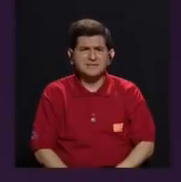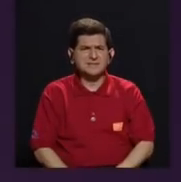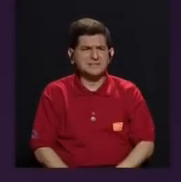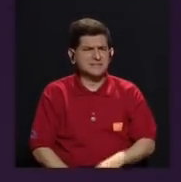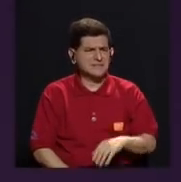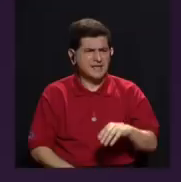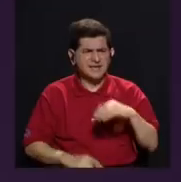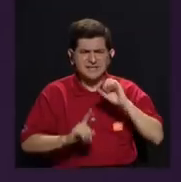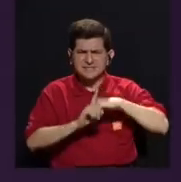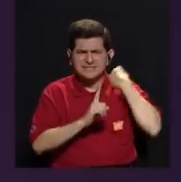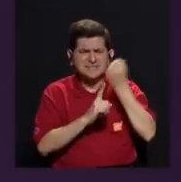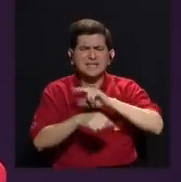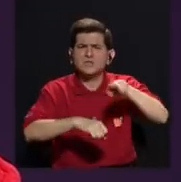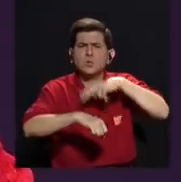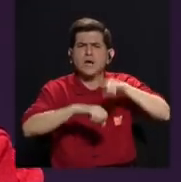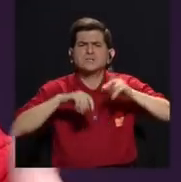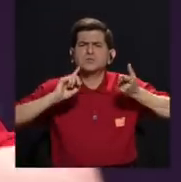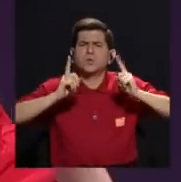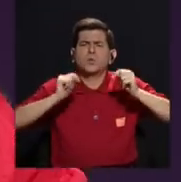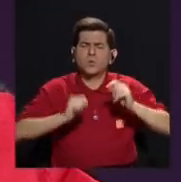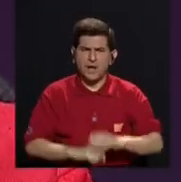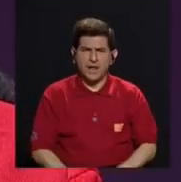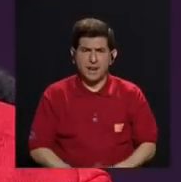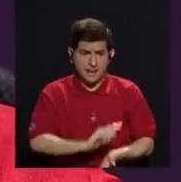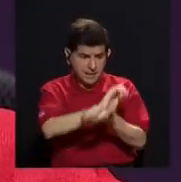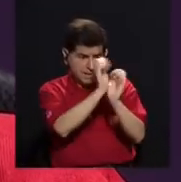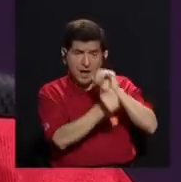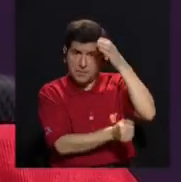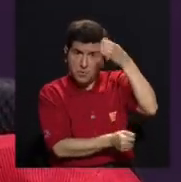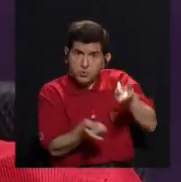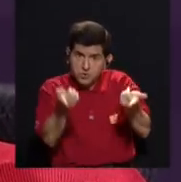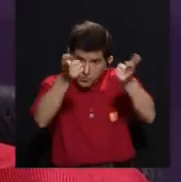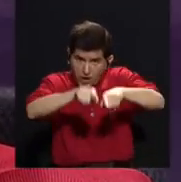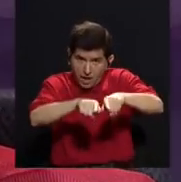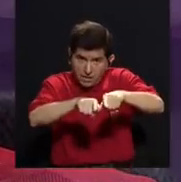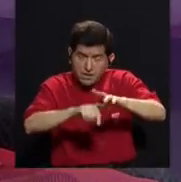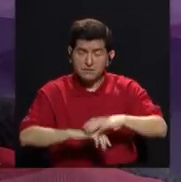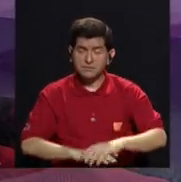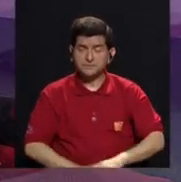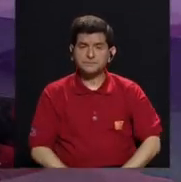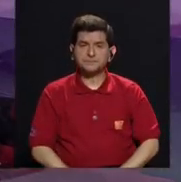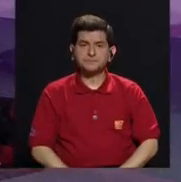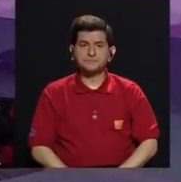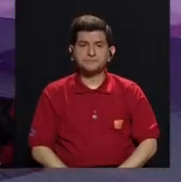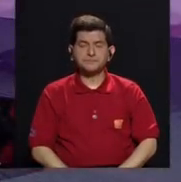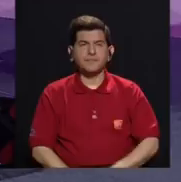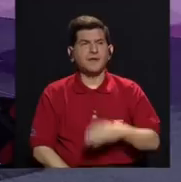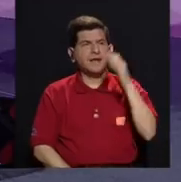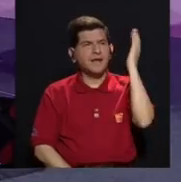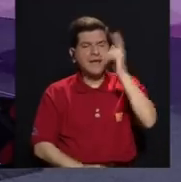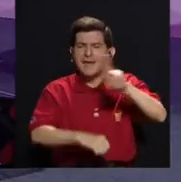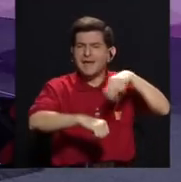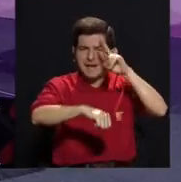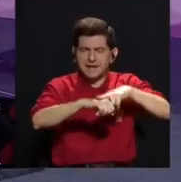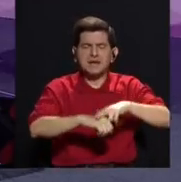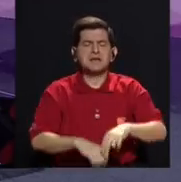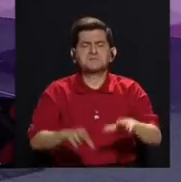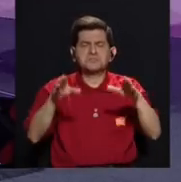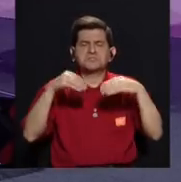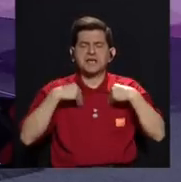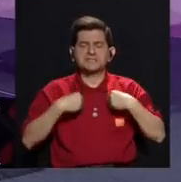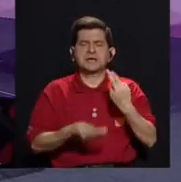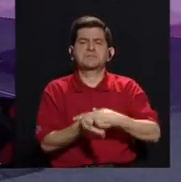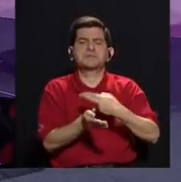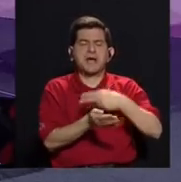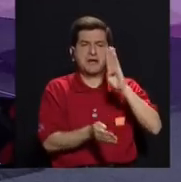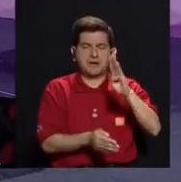nacional cuál es la digamos hay un cambio cultural bueno dentro del discurso nacional se reconoce la bomba como